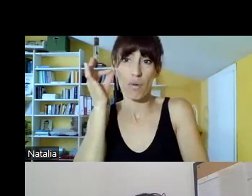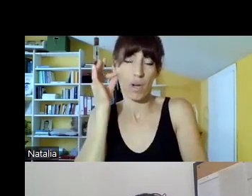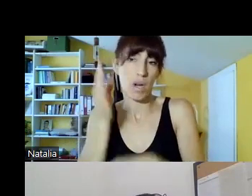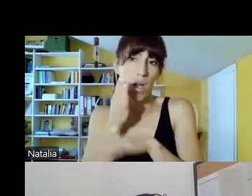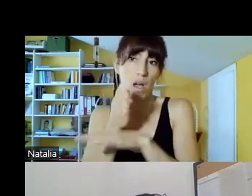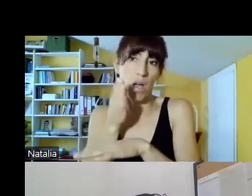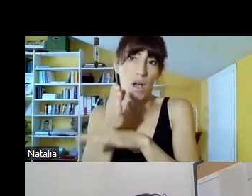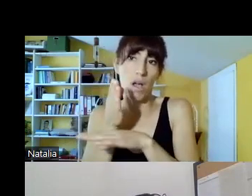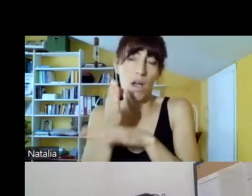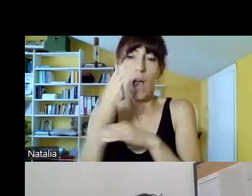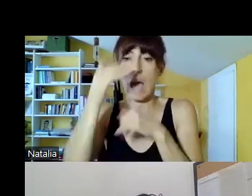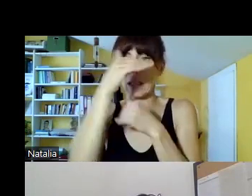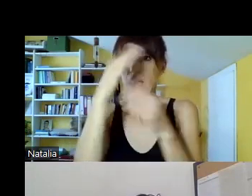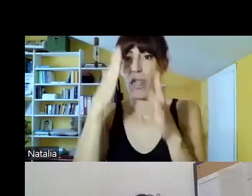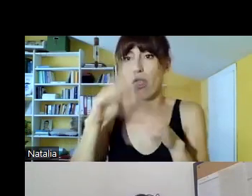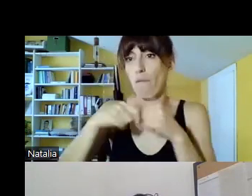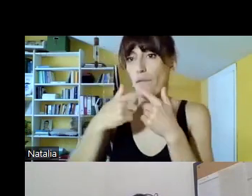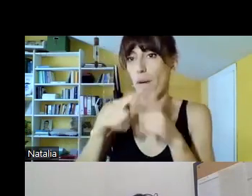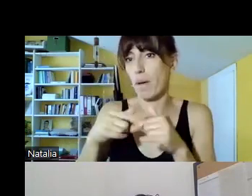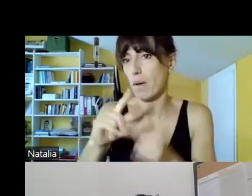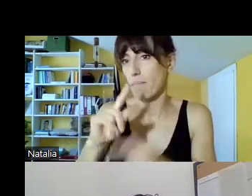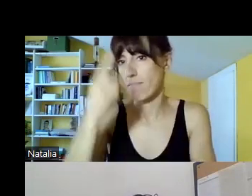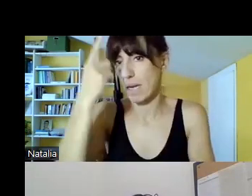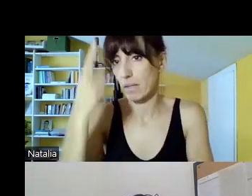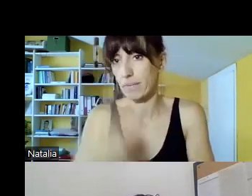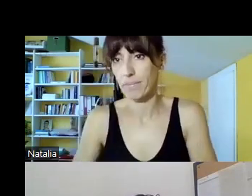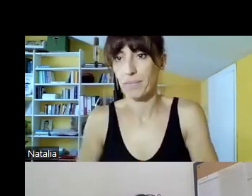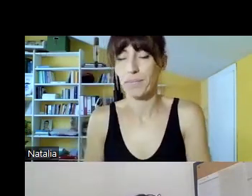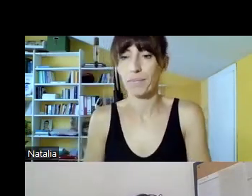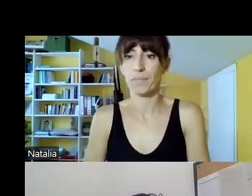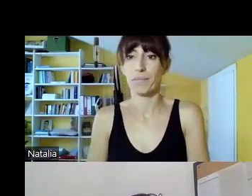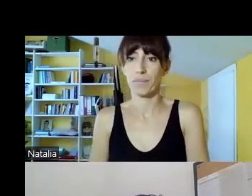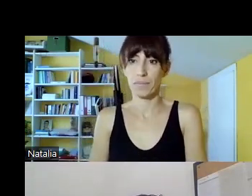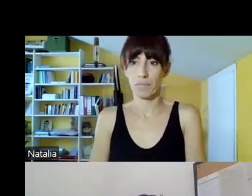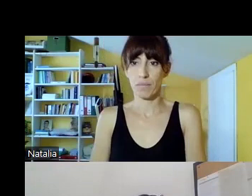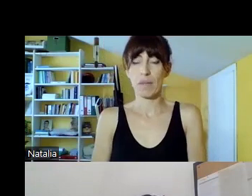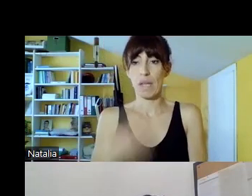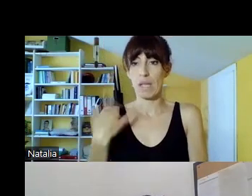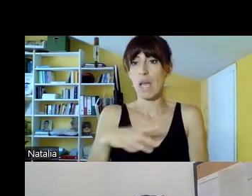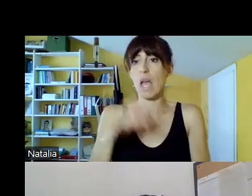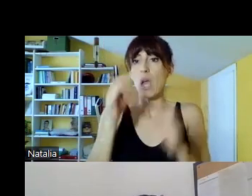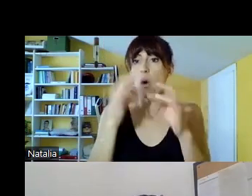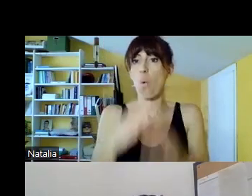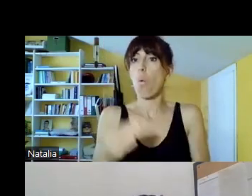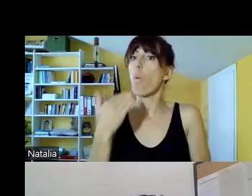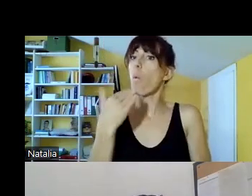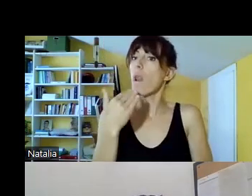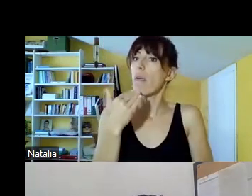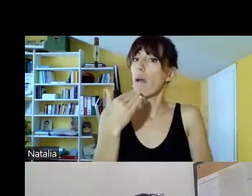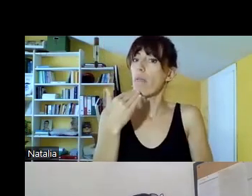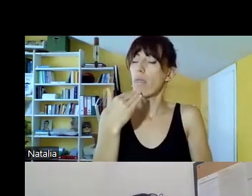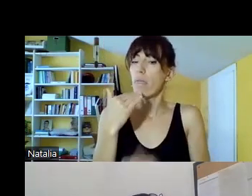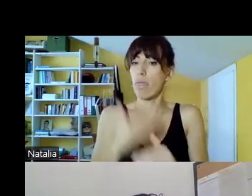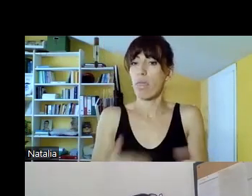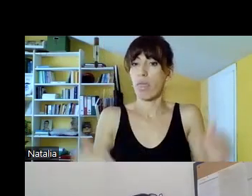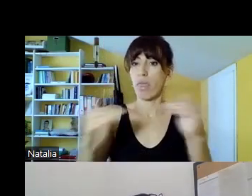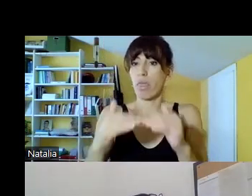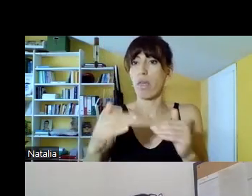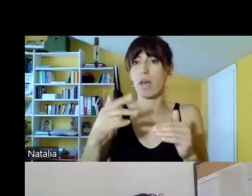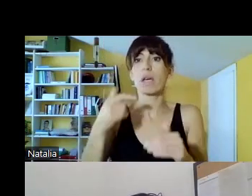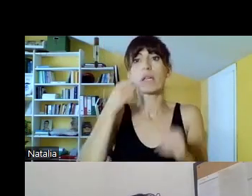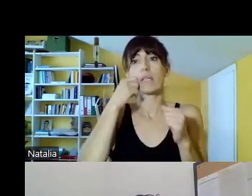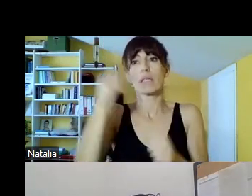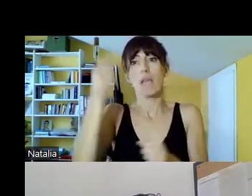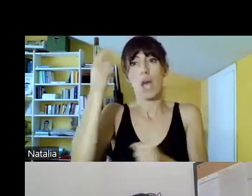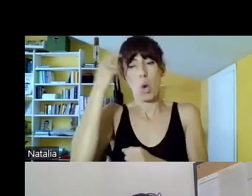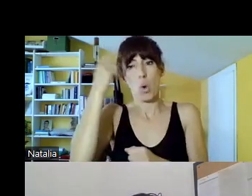más a atención primaria. Y pese a haber igualado a hombres y mujeres en edad, estado de salud mental y